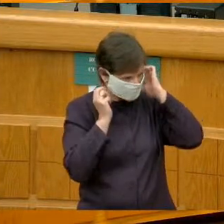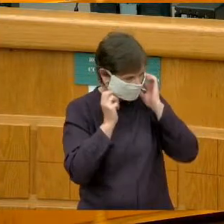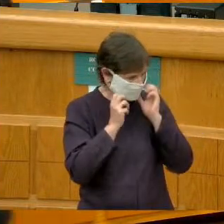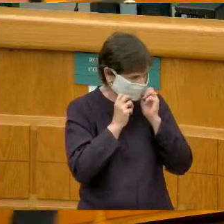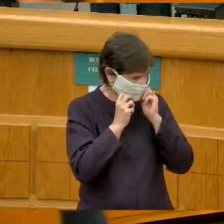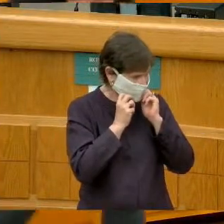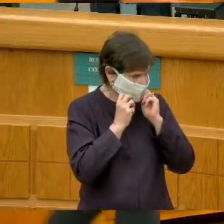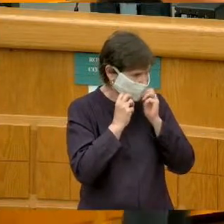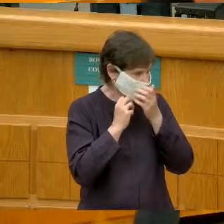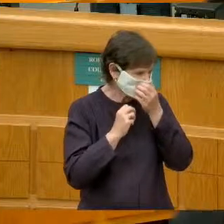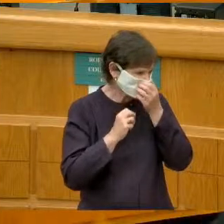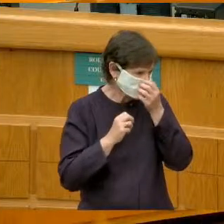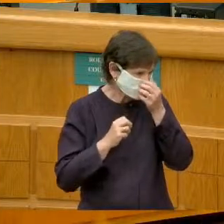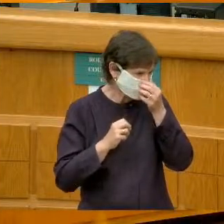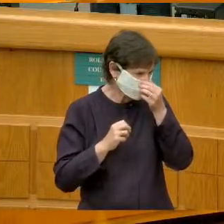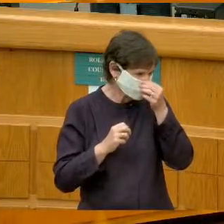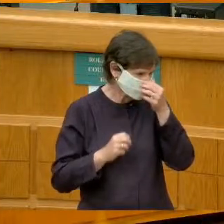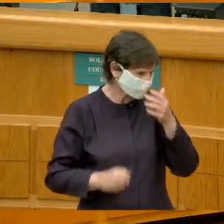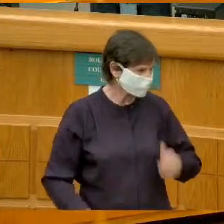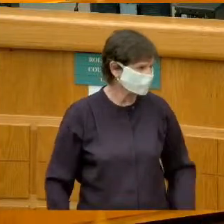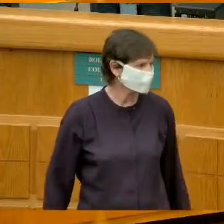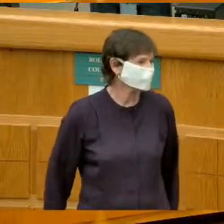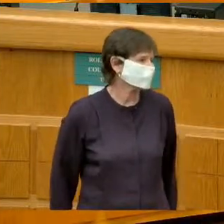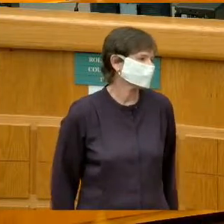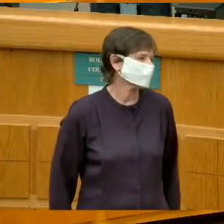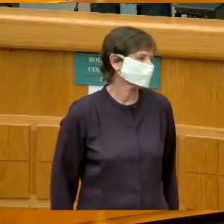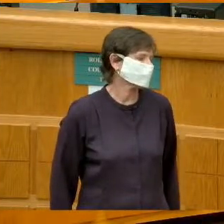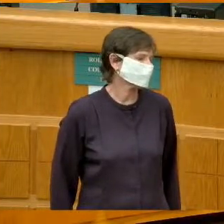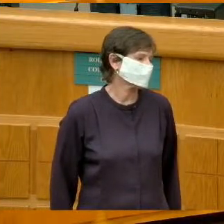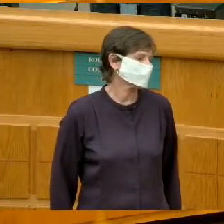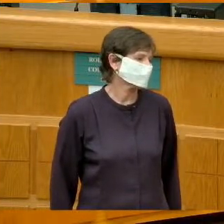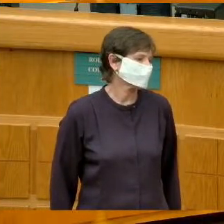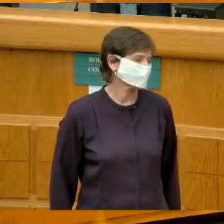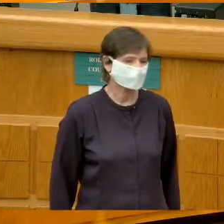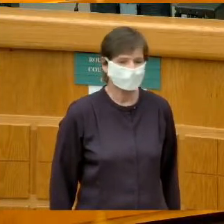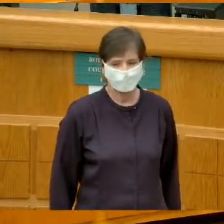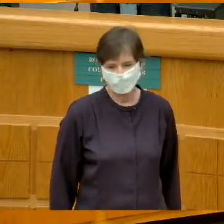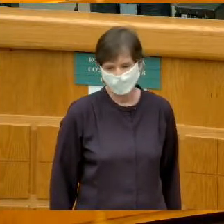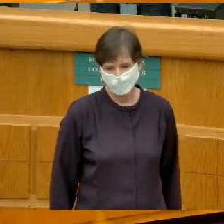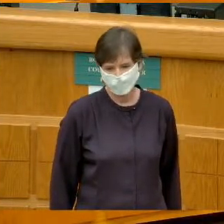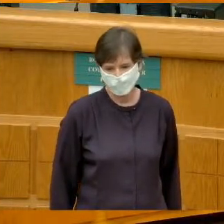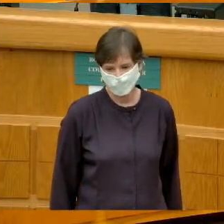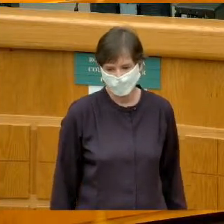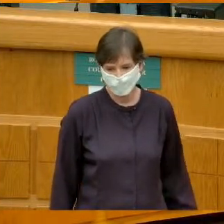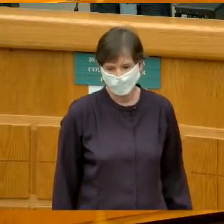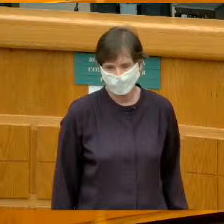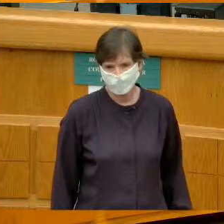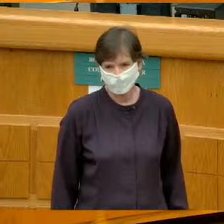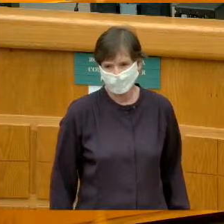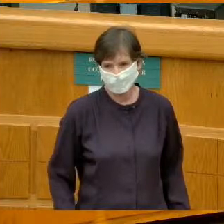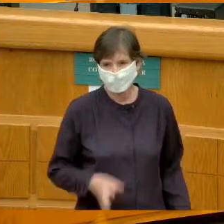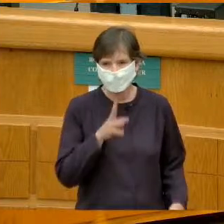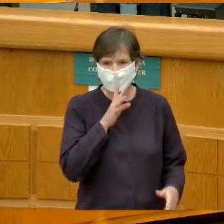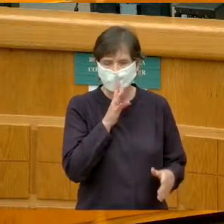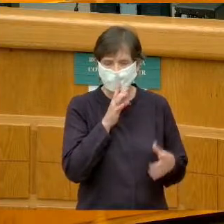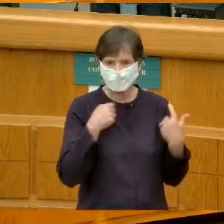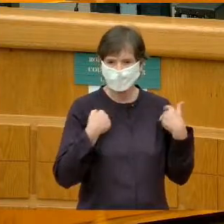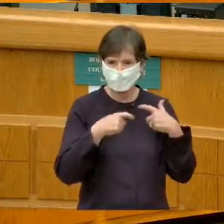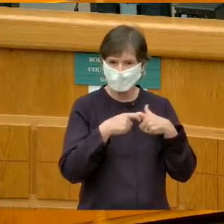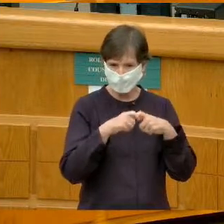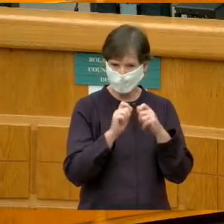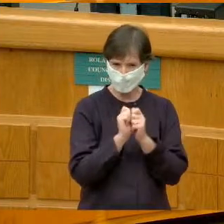un consenso para esos distritos escolares, con excepción del Distrito Escolar de Flower Bluff, quien tendrá una reunión especial el día martes a las 6 de la